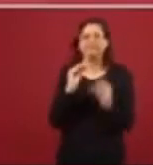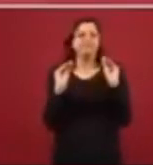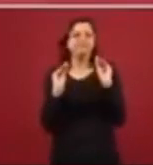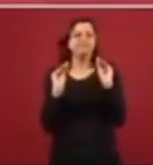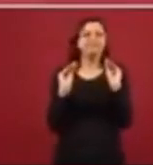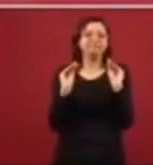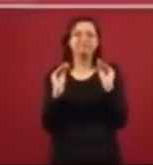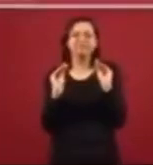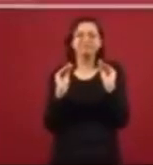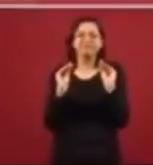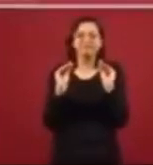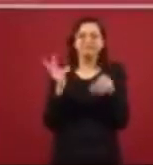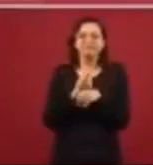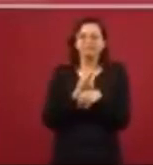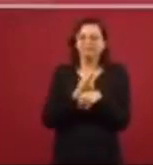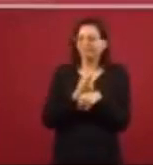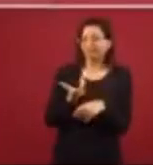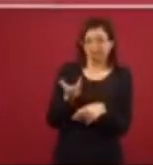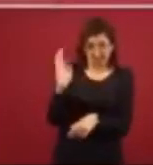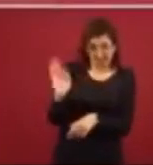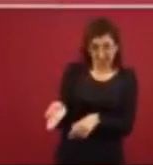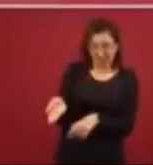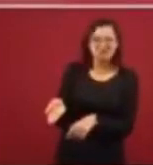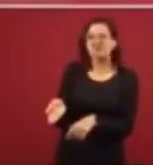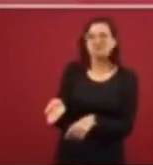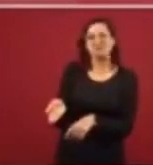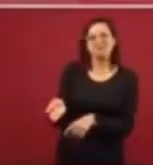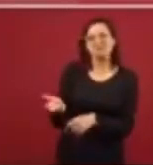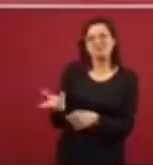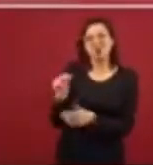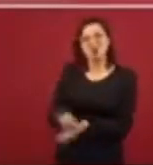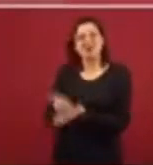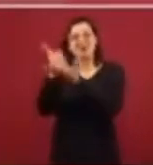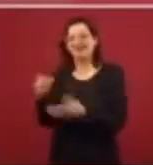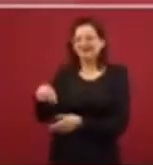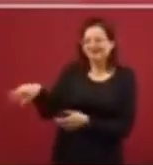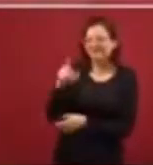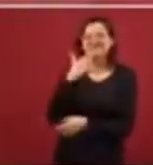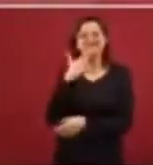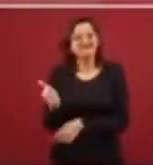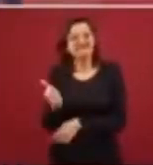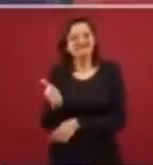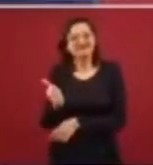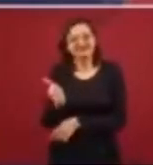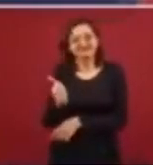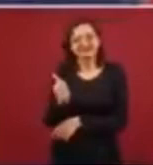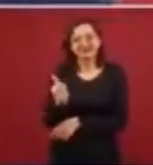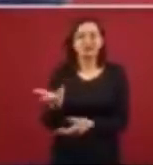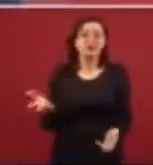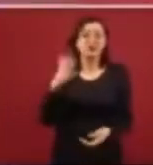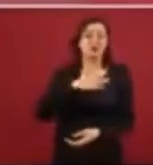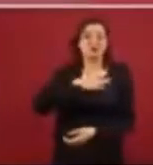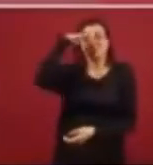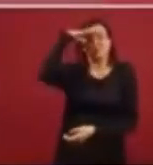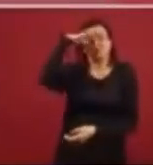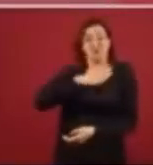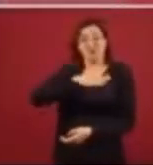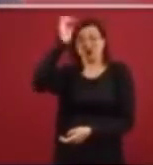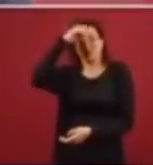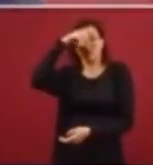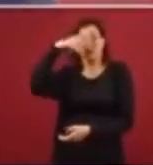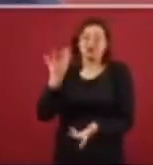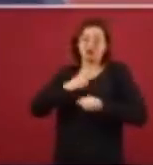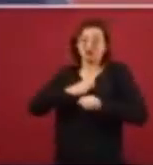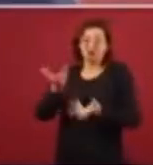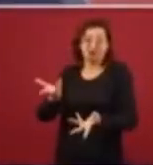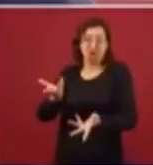aceptando, tolerando algo que considero no ayuda. Y yo pues siempre digo lo que pienso, mi pecho no es bodega.